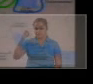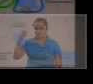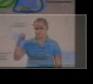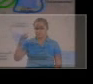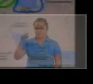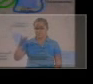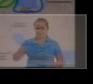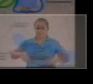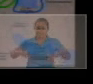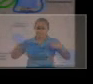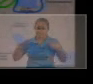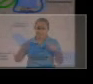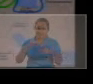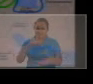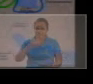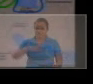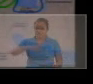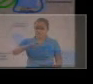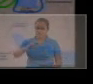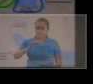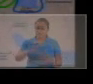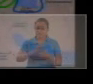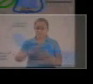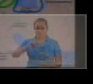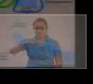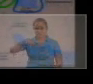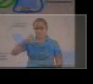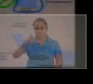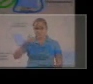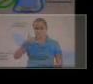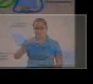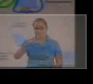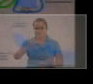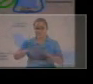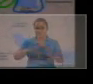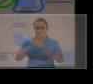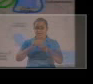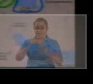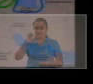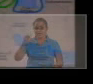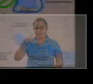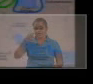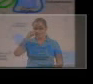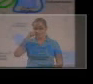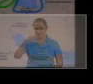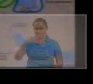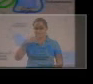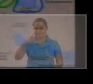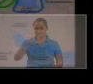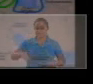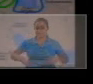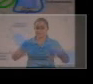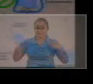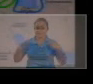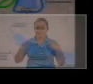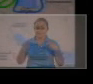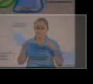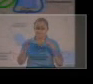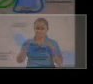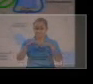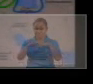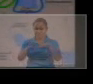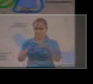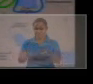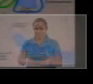que según lo que yo entiendo, Génesis 10:5, que dice que habitaron las costas, es porque habitaron las costas entre el